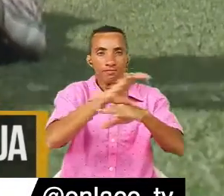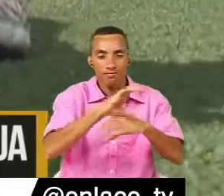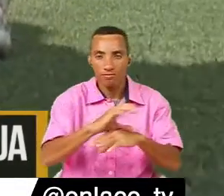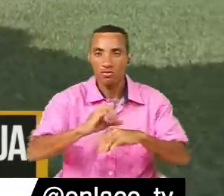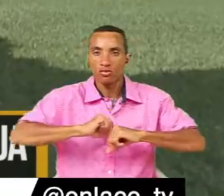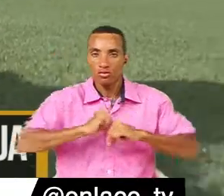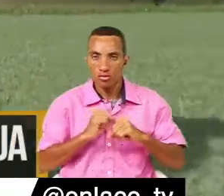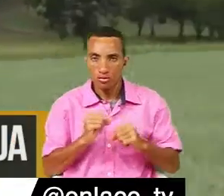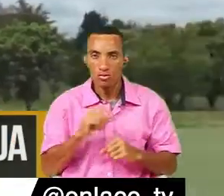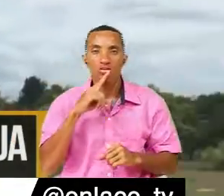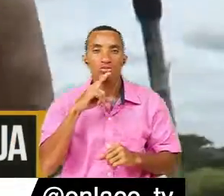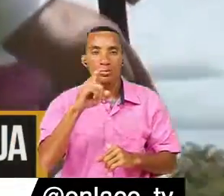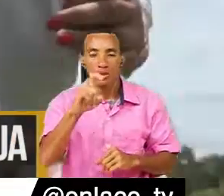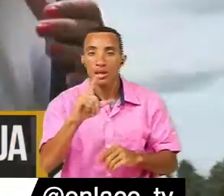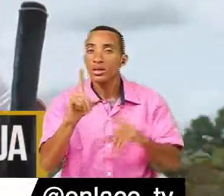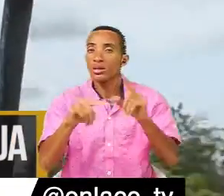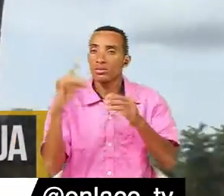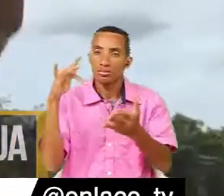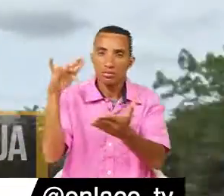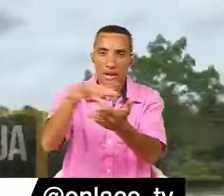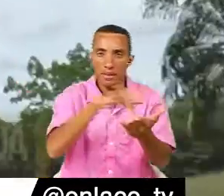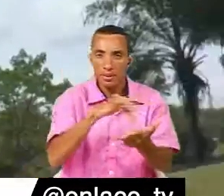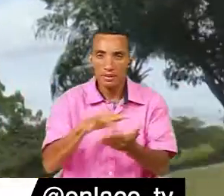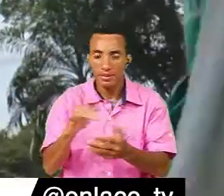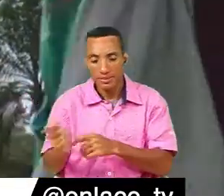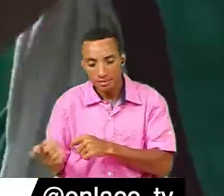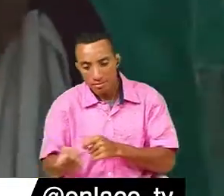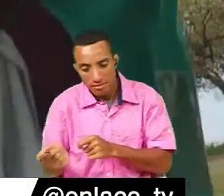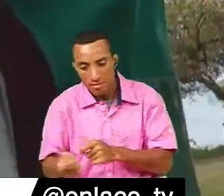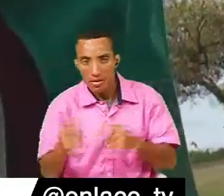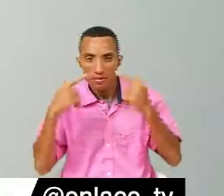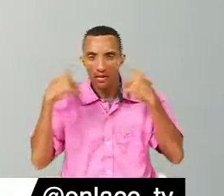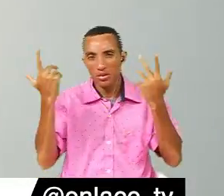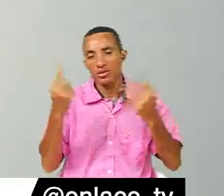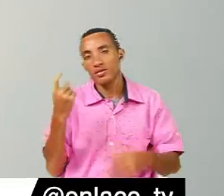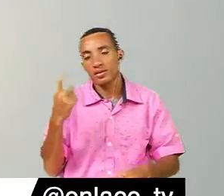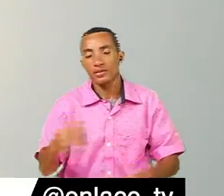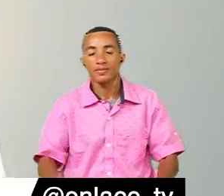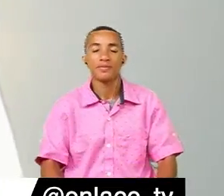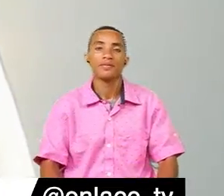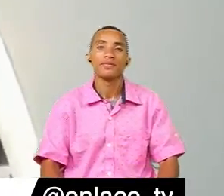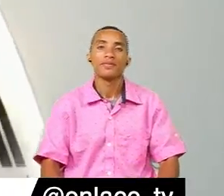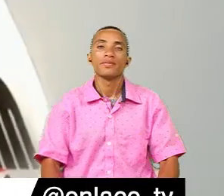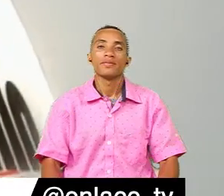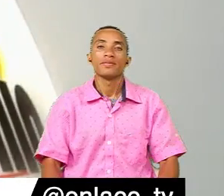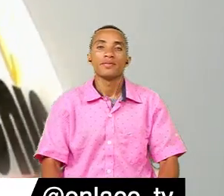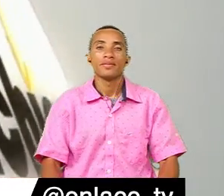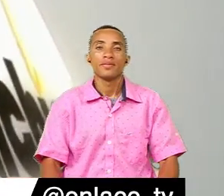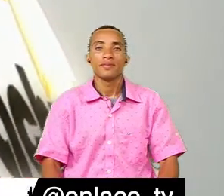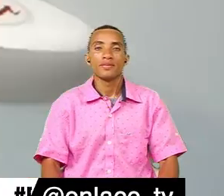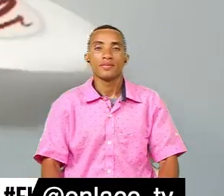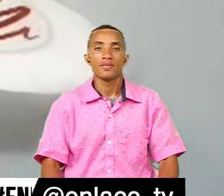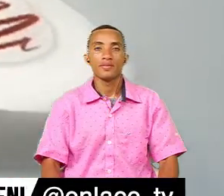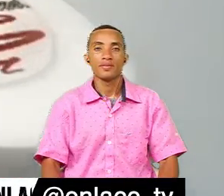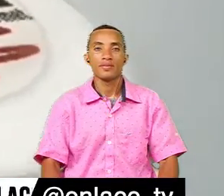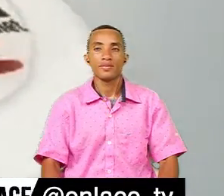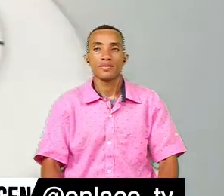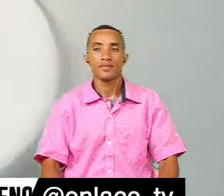para deleitar a los asistentes con ese deporte poco común en la ciudad. Hasta aquí los deportes con el patrocinio